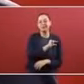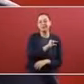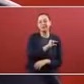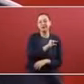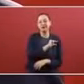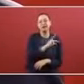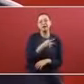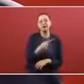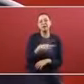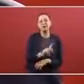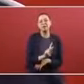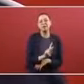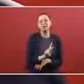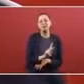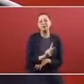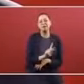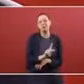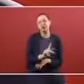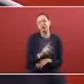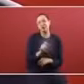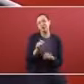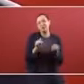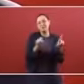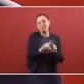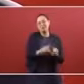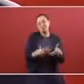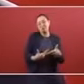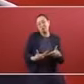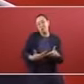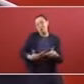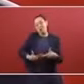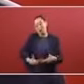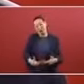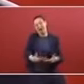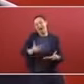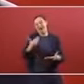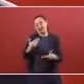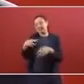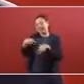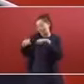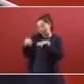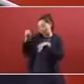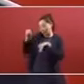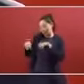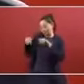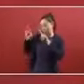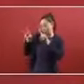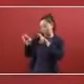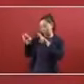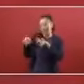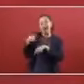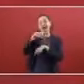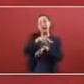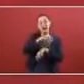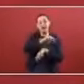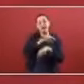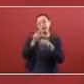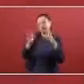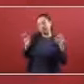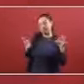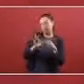relacionadas con ellos, con el desempeño que tenían, como lo vimos